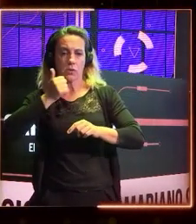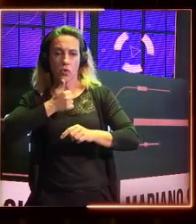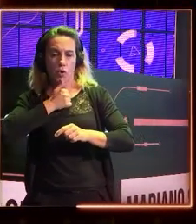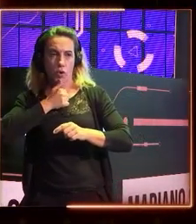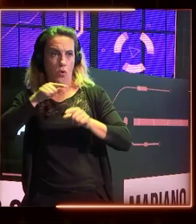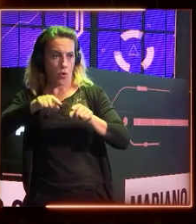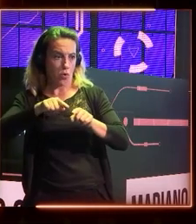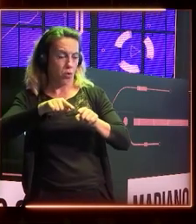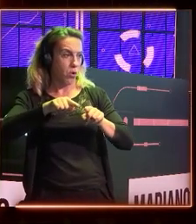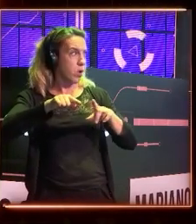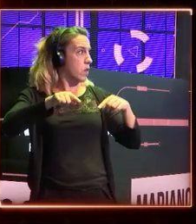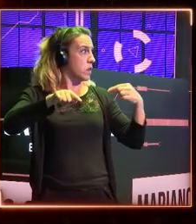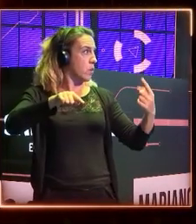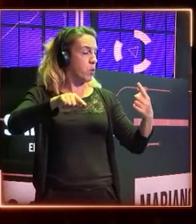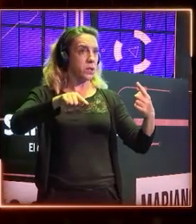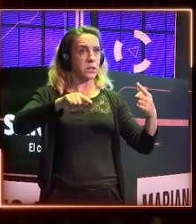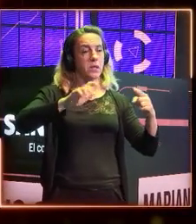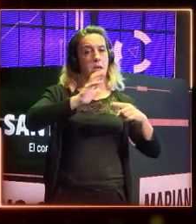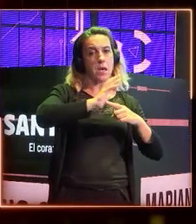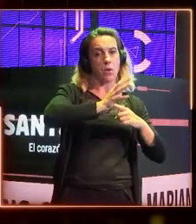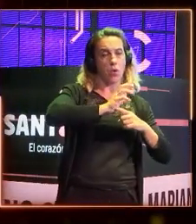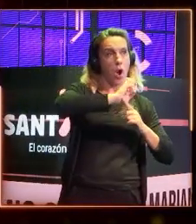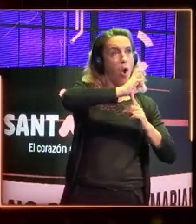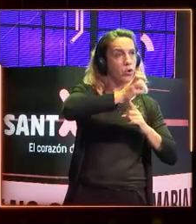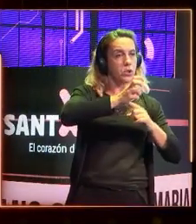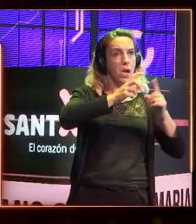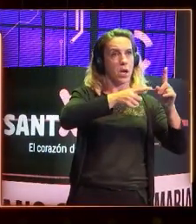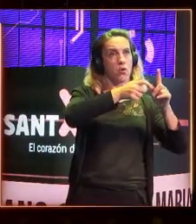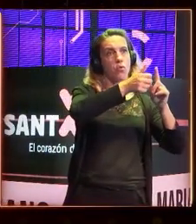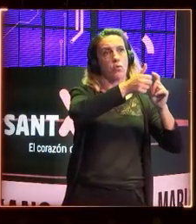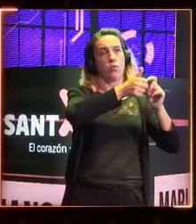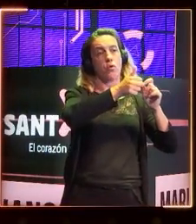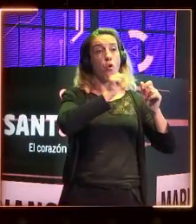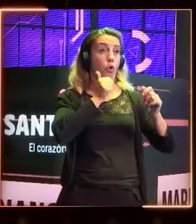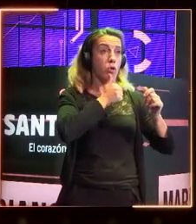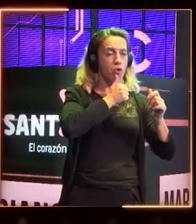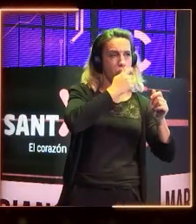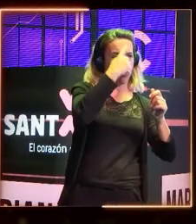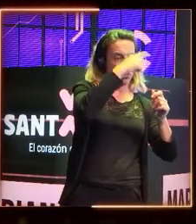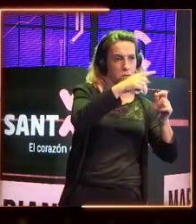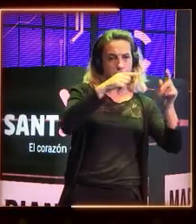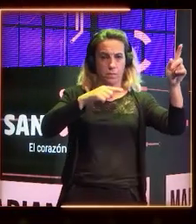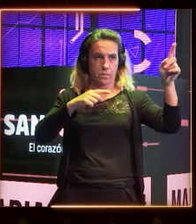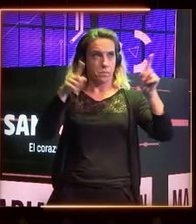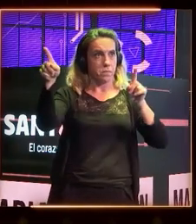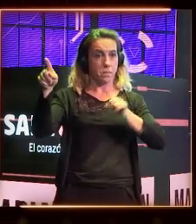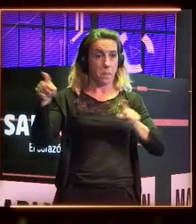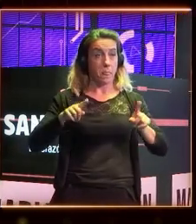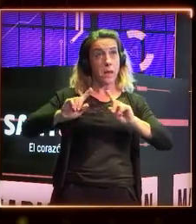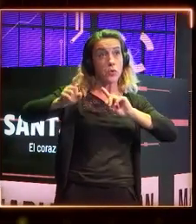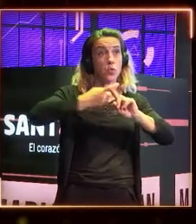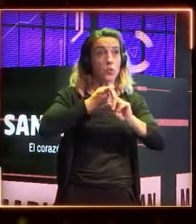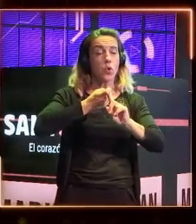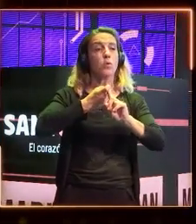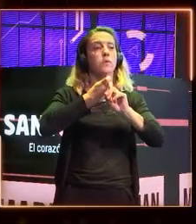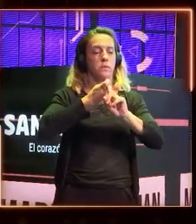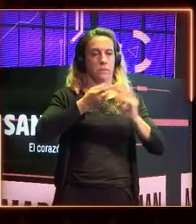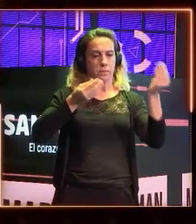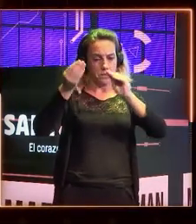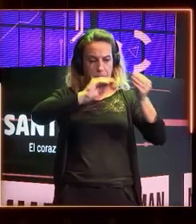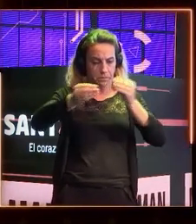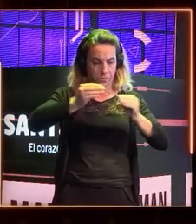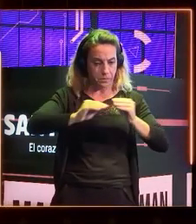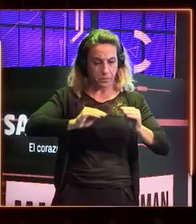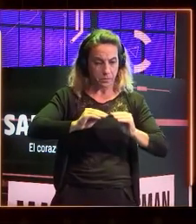y luego ahora tenemos una neurona que codifica este segmento con otra que codifica este segmento Y si las juntamos y las unimos con eso tenemos una neurona que